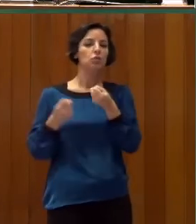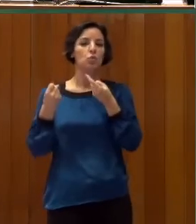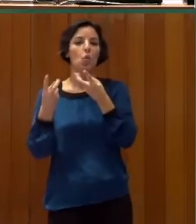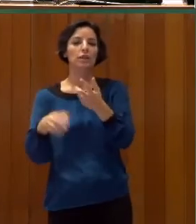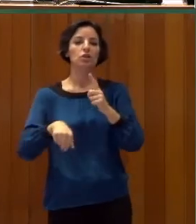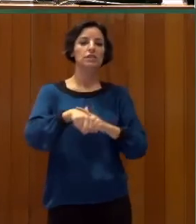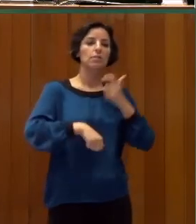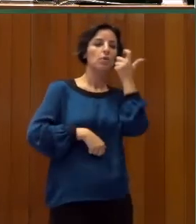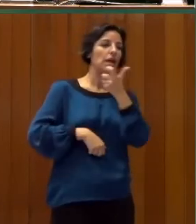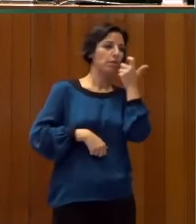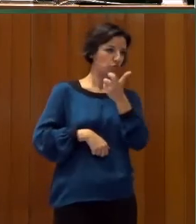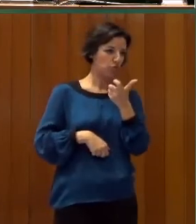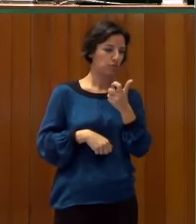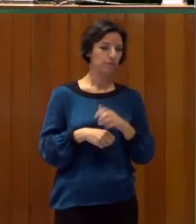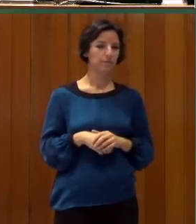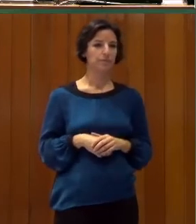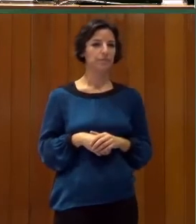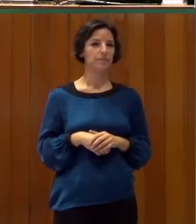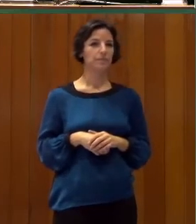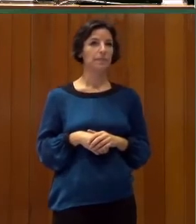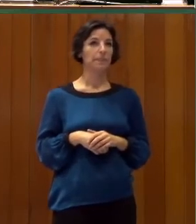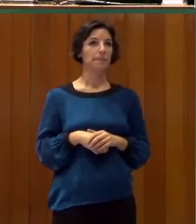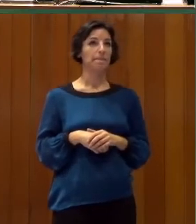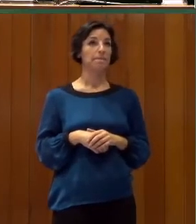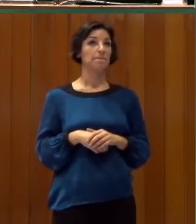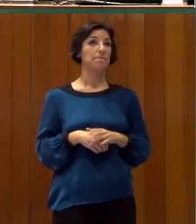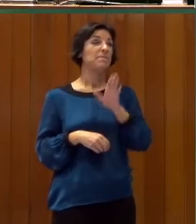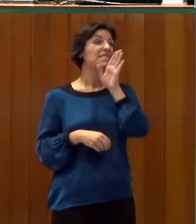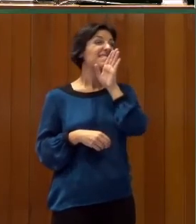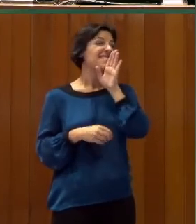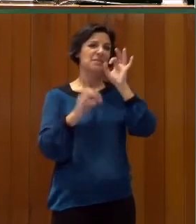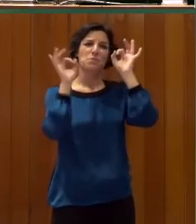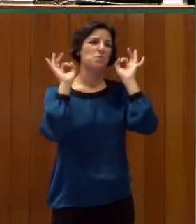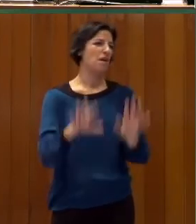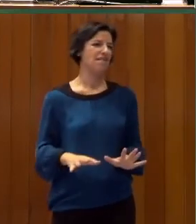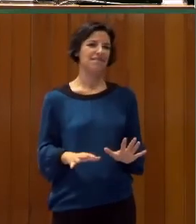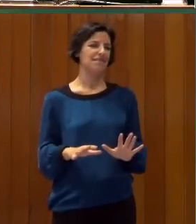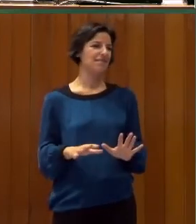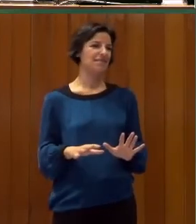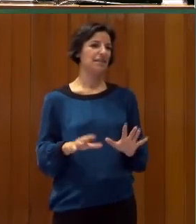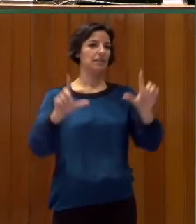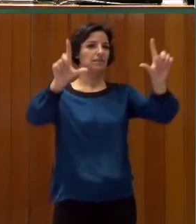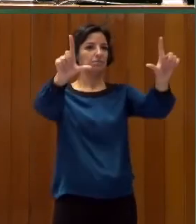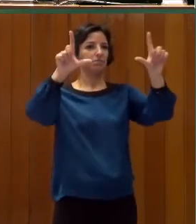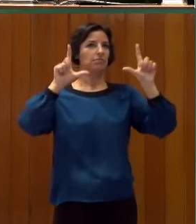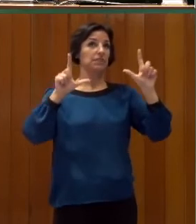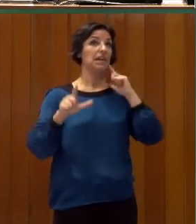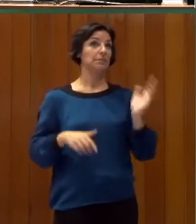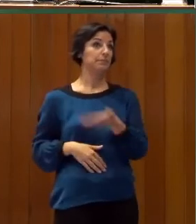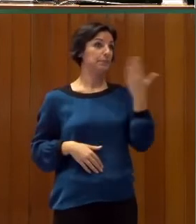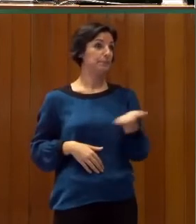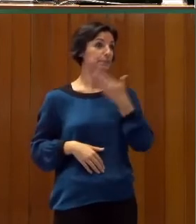En cuanto a los ensayos, se presentan exactamente igual que en el primer experimento. Lo voy a